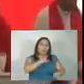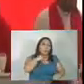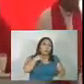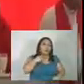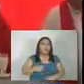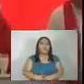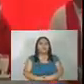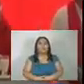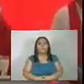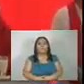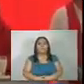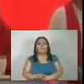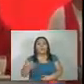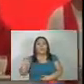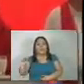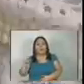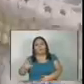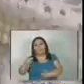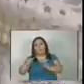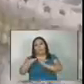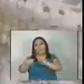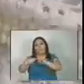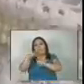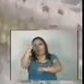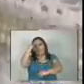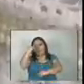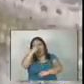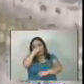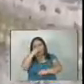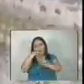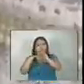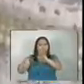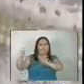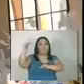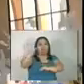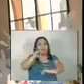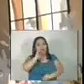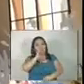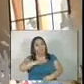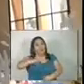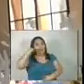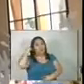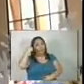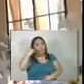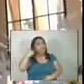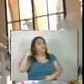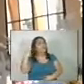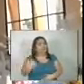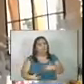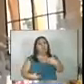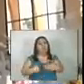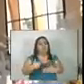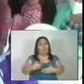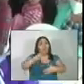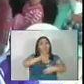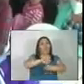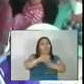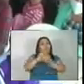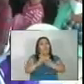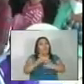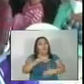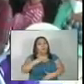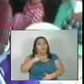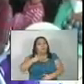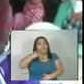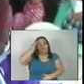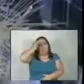Las autoridades de la iglesia católica dicen que es muy importante mantener viva esta tradición que llena de